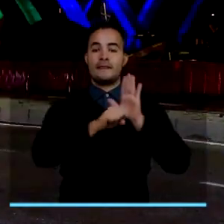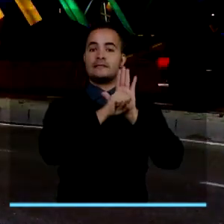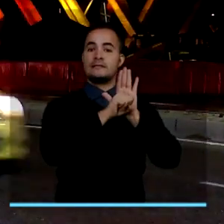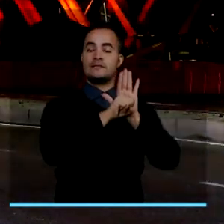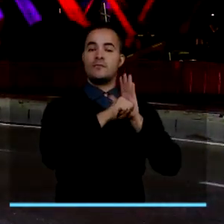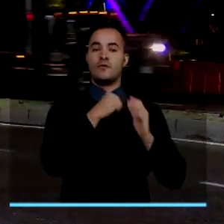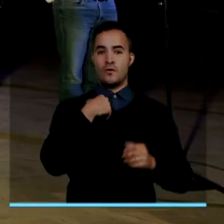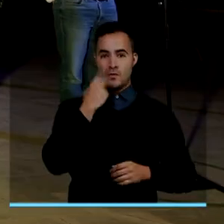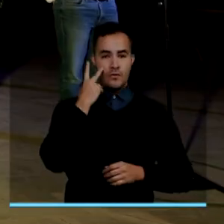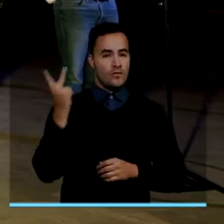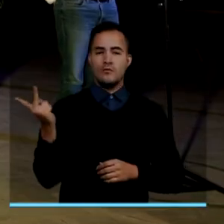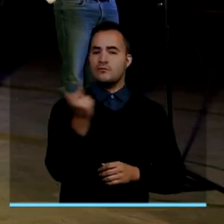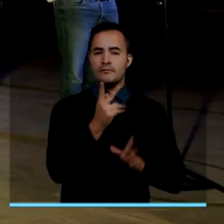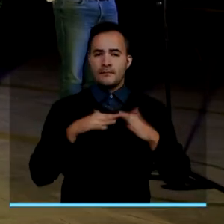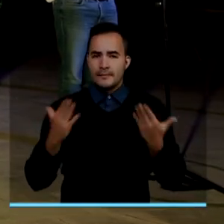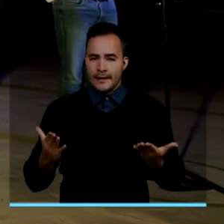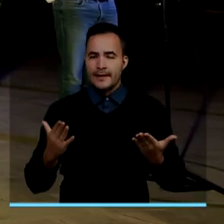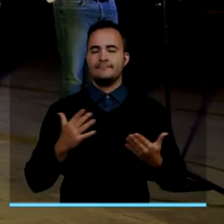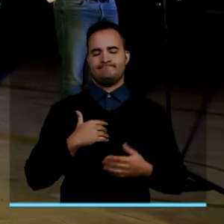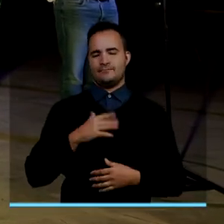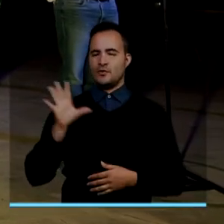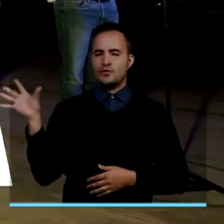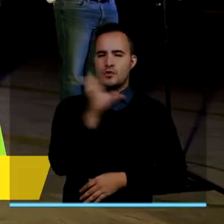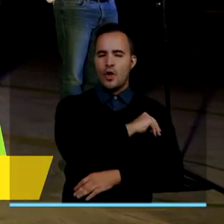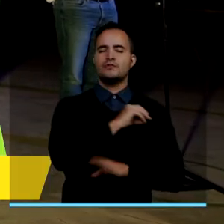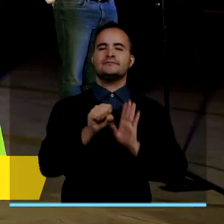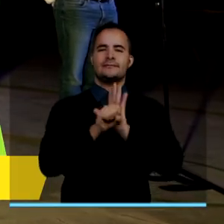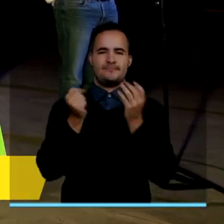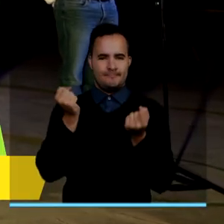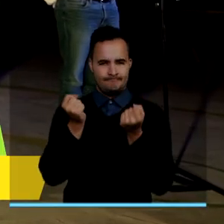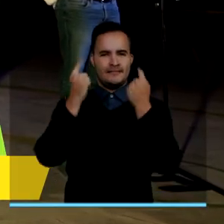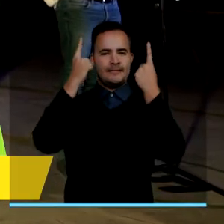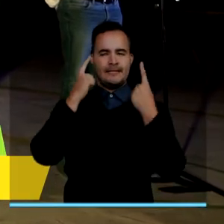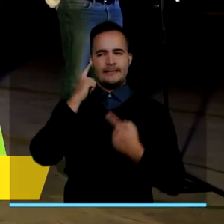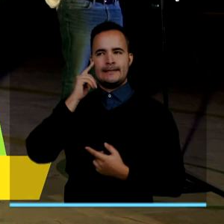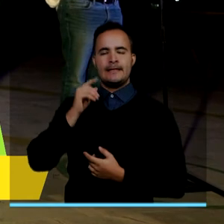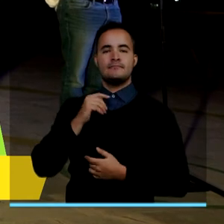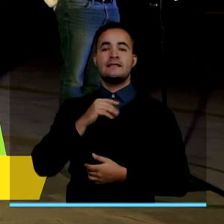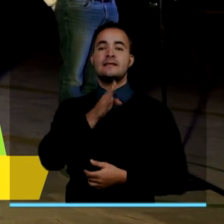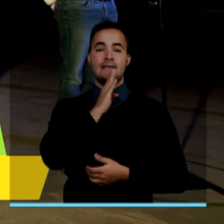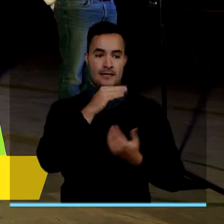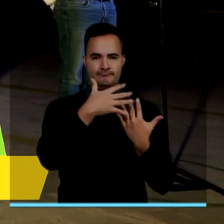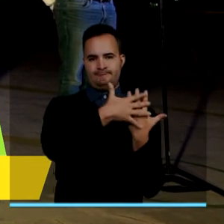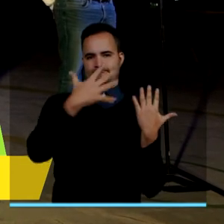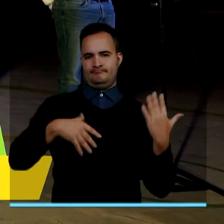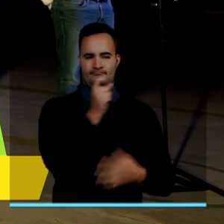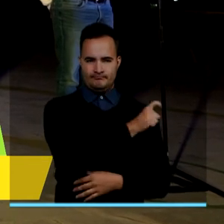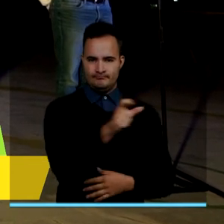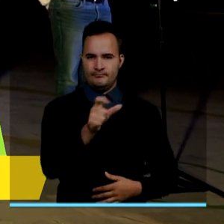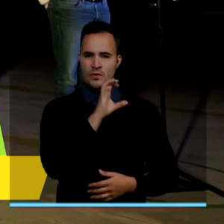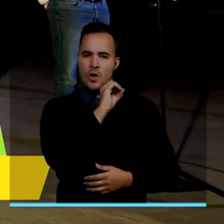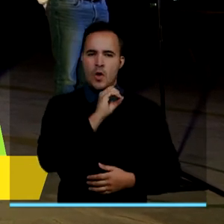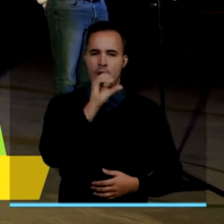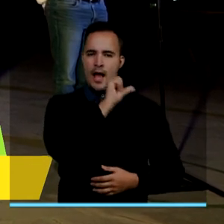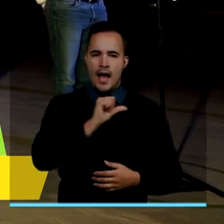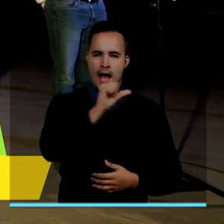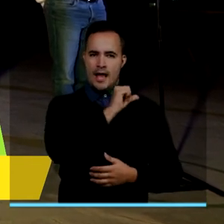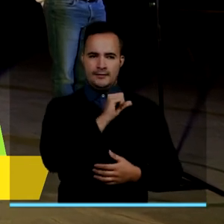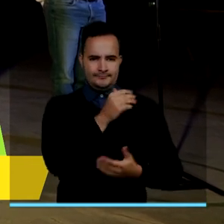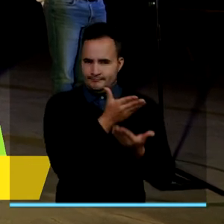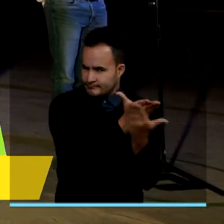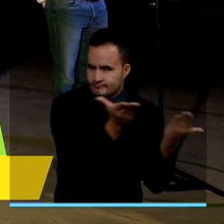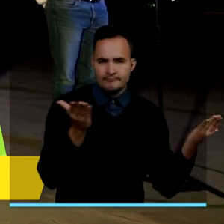Este símbolo es un símbolo para representarlos a ellos, a ellas, y que se sientan